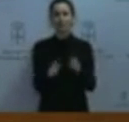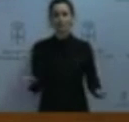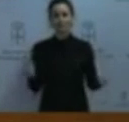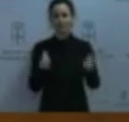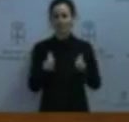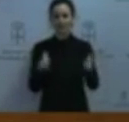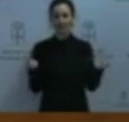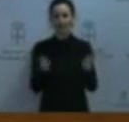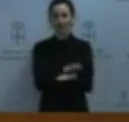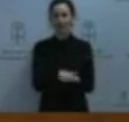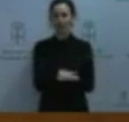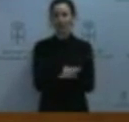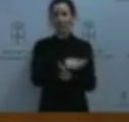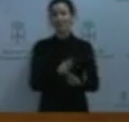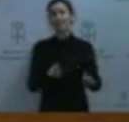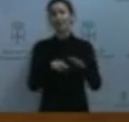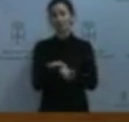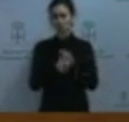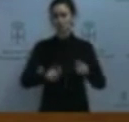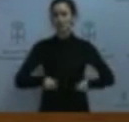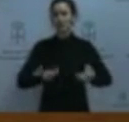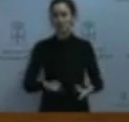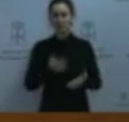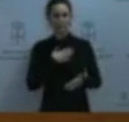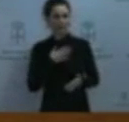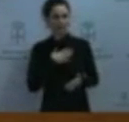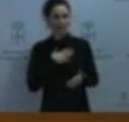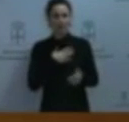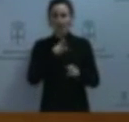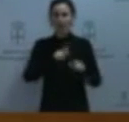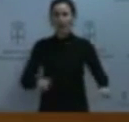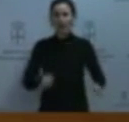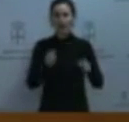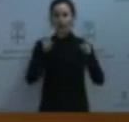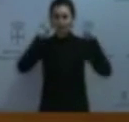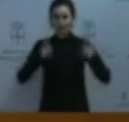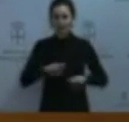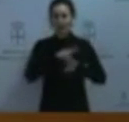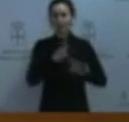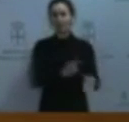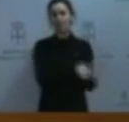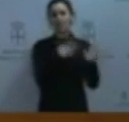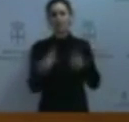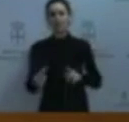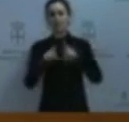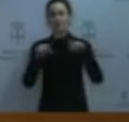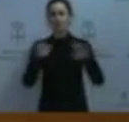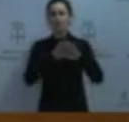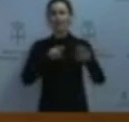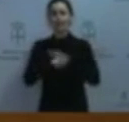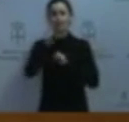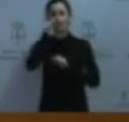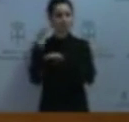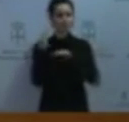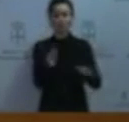estos recursos? Los recursos naturales por sí mismos, sin sus gentes, no van a convertir a Asturias en un recurso turístico más